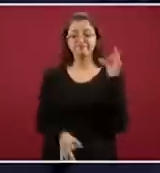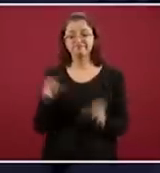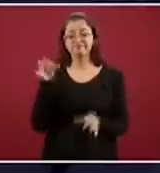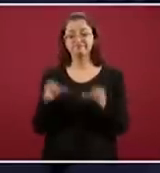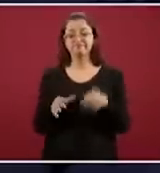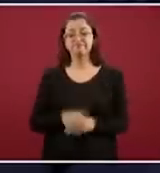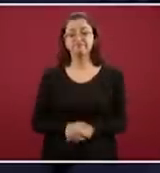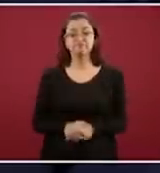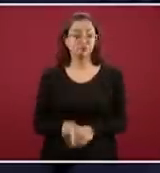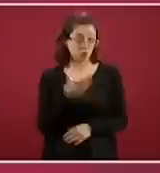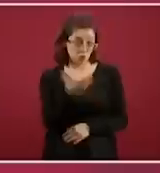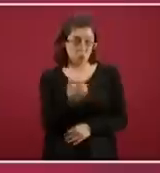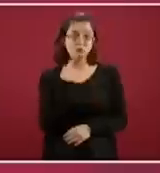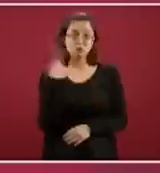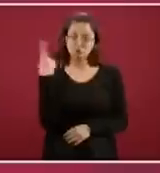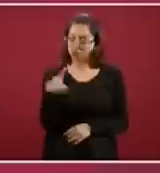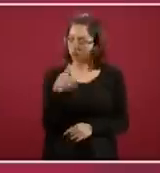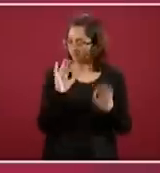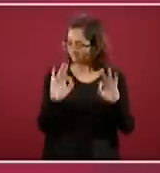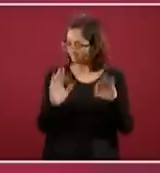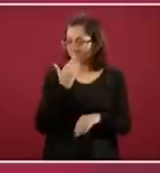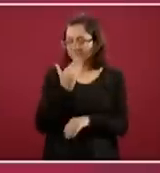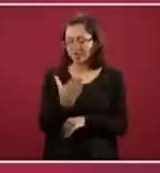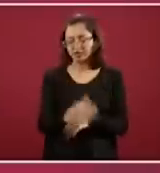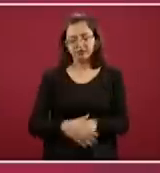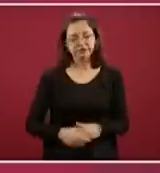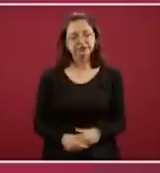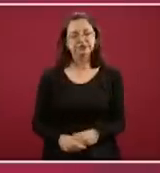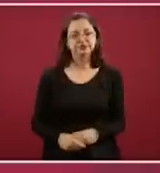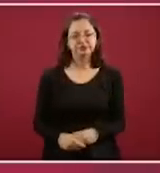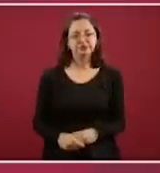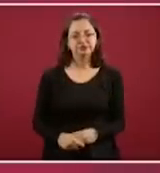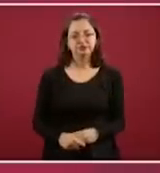Y qué bien que ustedes lo denuncian